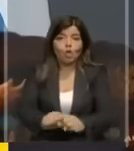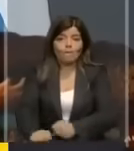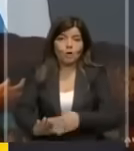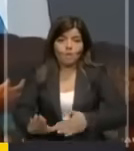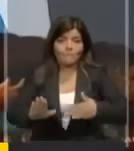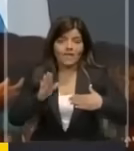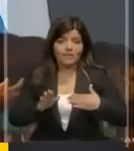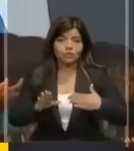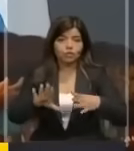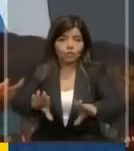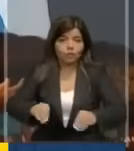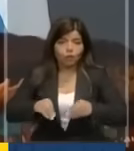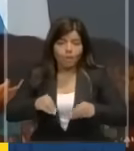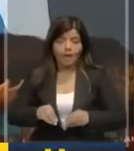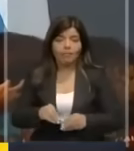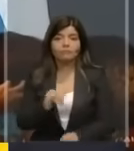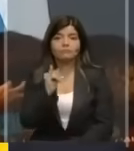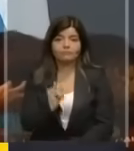que ha tomado.